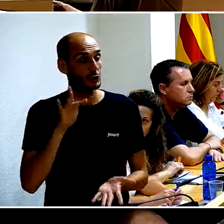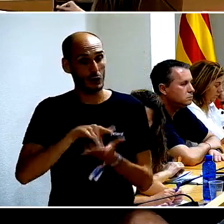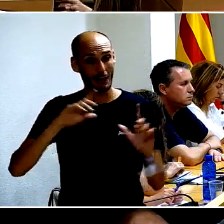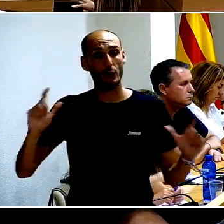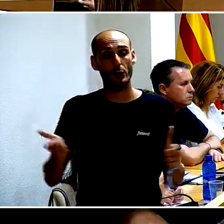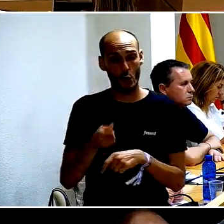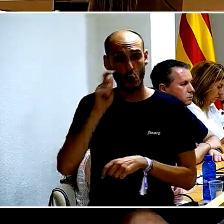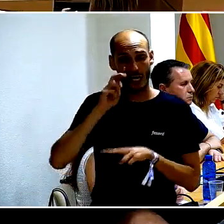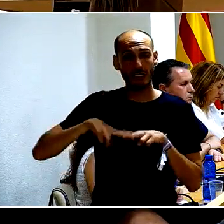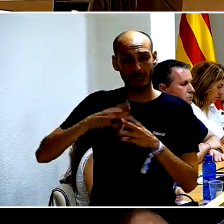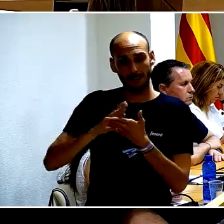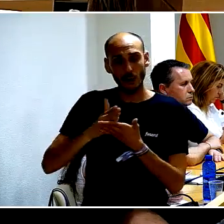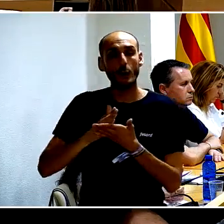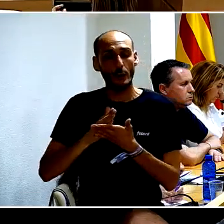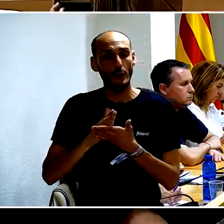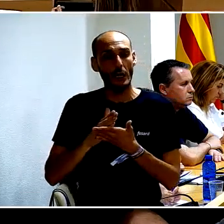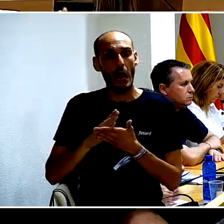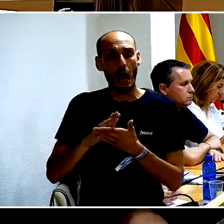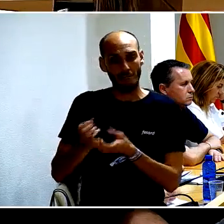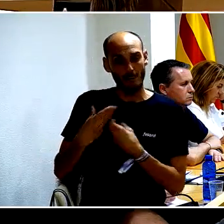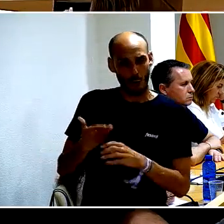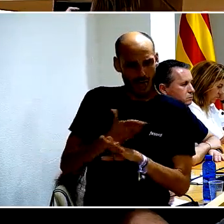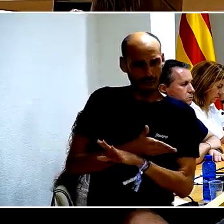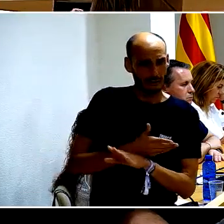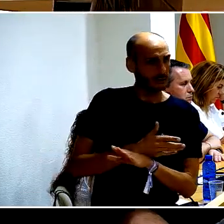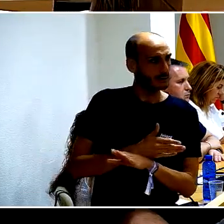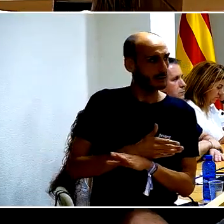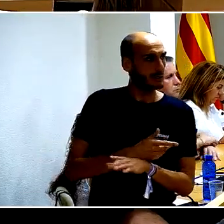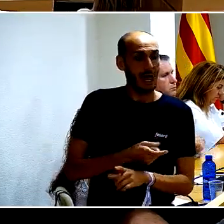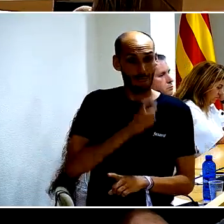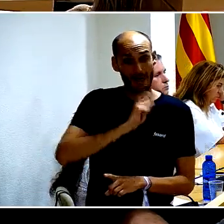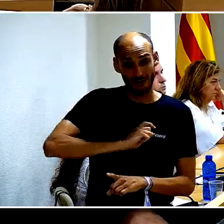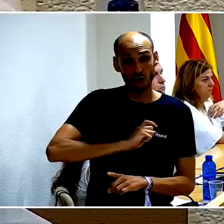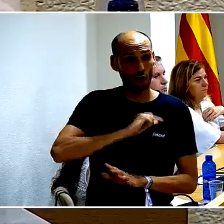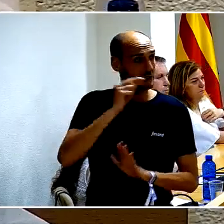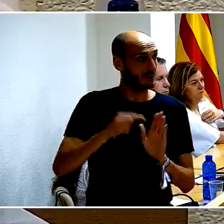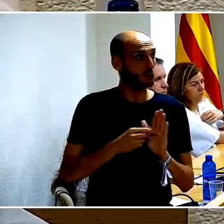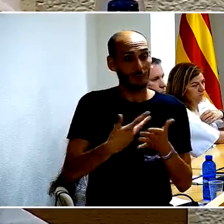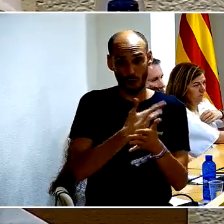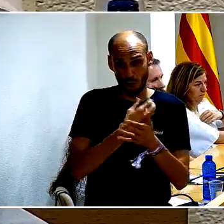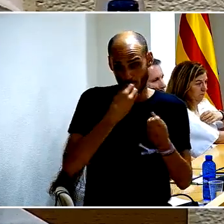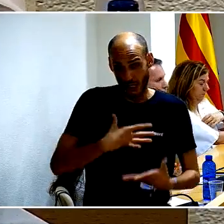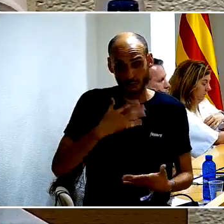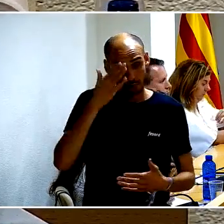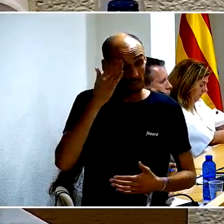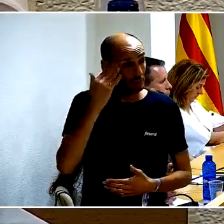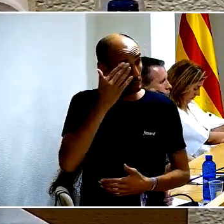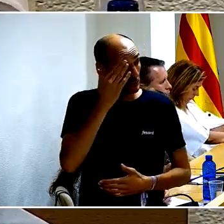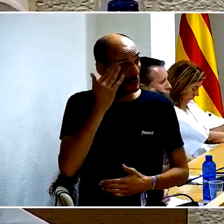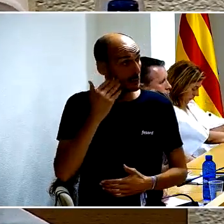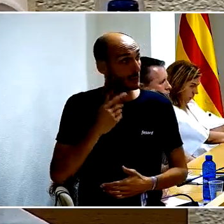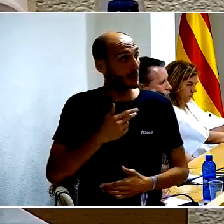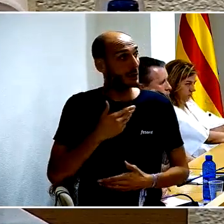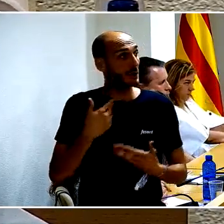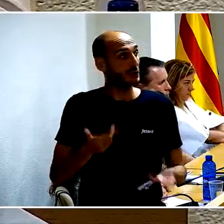antes de que llegara la información, él ya me ha prometido que iba a salir este punto, con lo cual me lo explicó de entrada, ¿no? También le agradezco a Beatriz